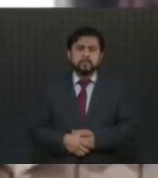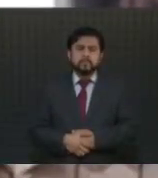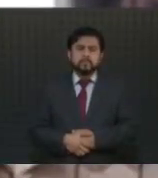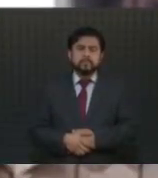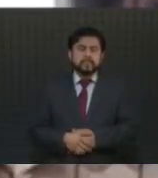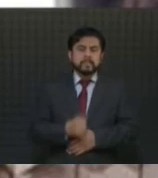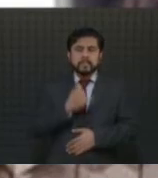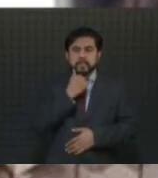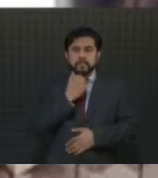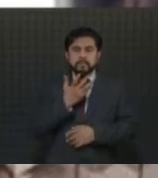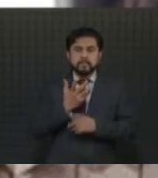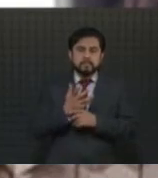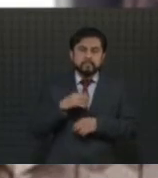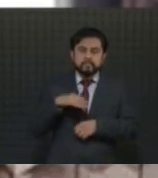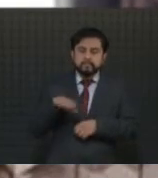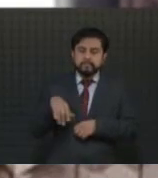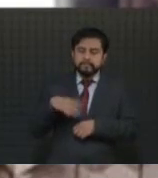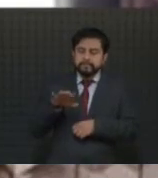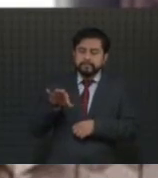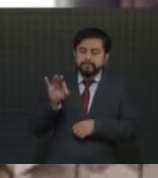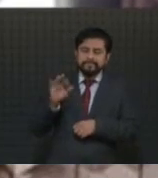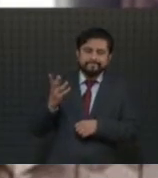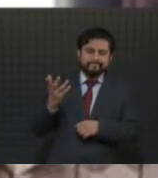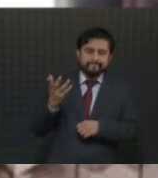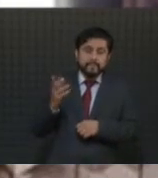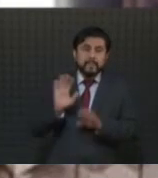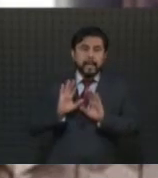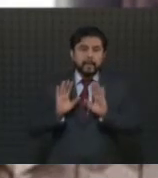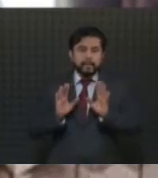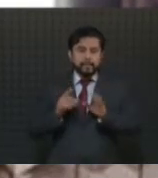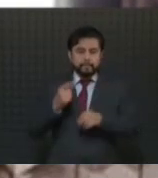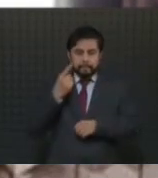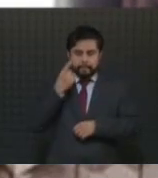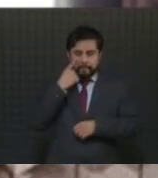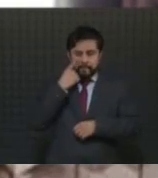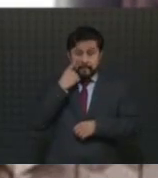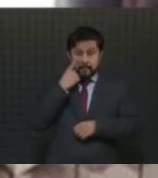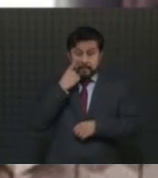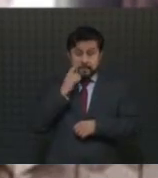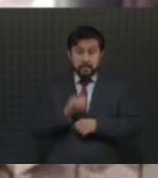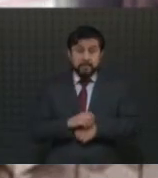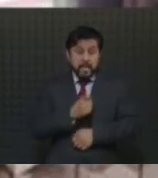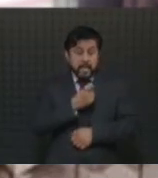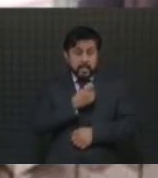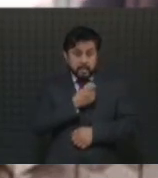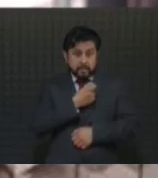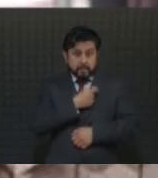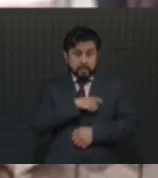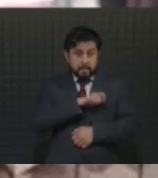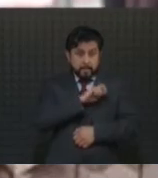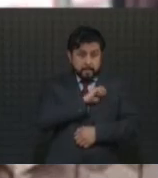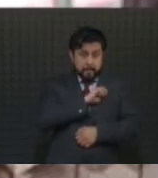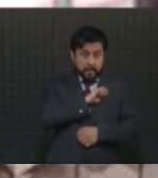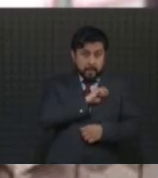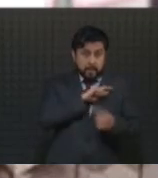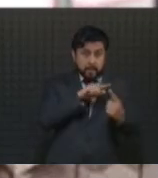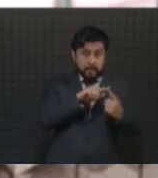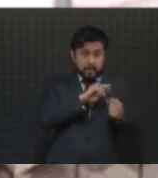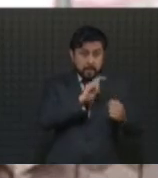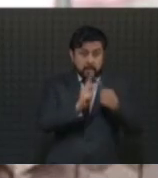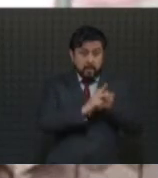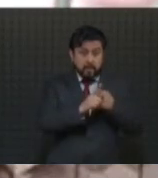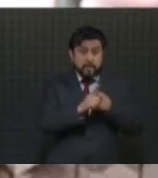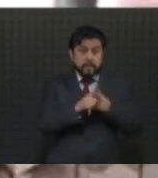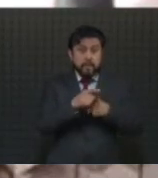ya no encuentro exactamente lo, tal cual lo dijo. Ah, sí, dijo, España logró liberar a millones de personas